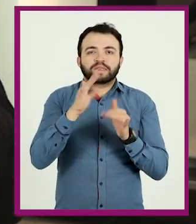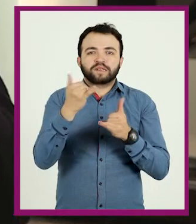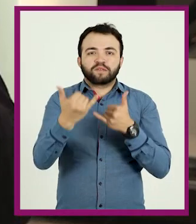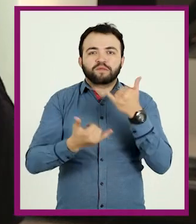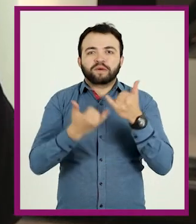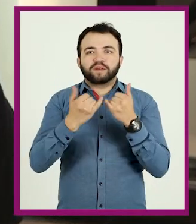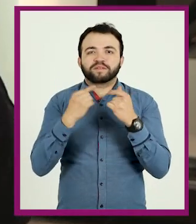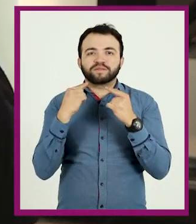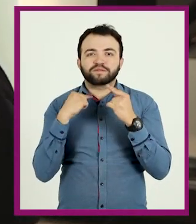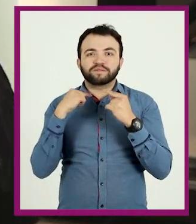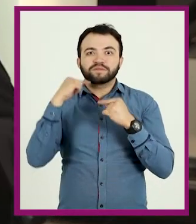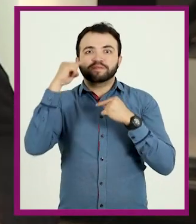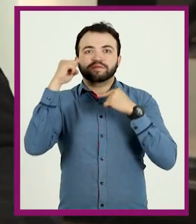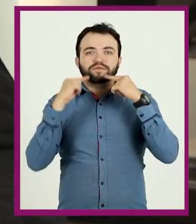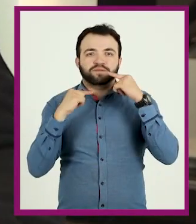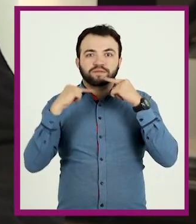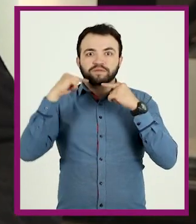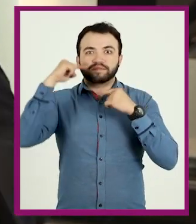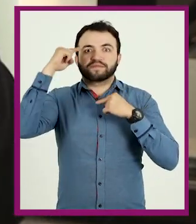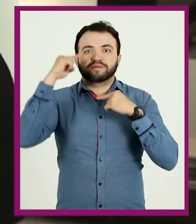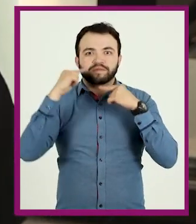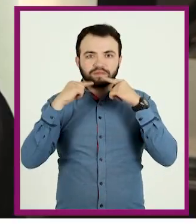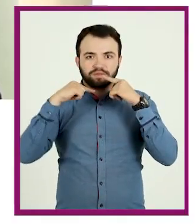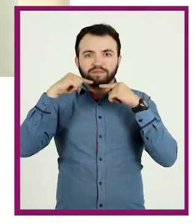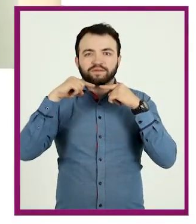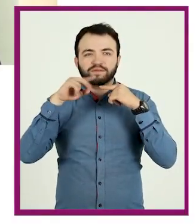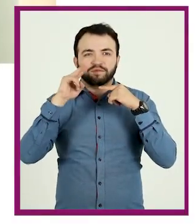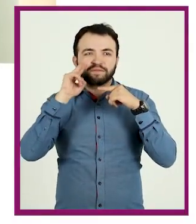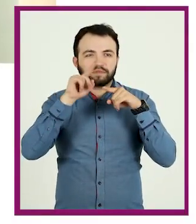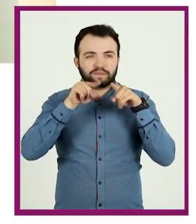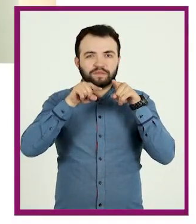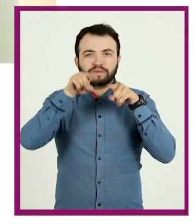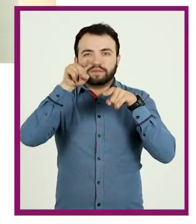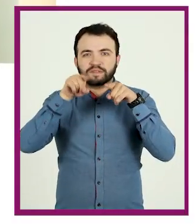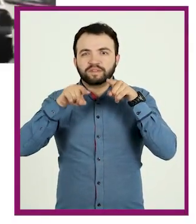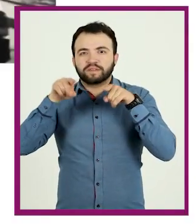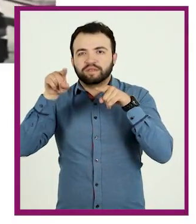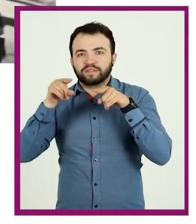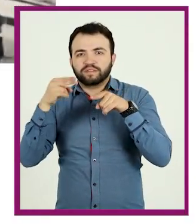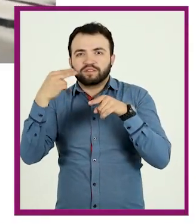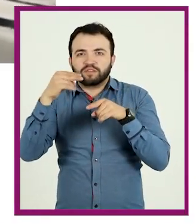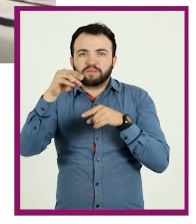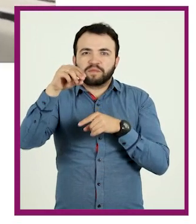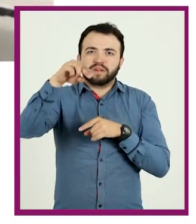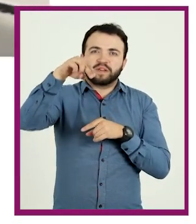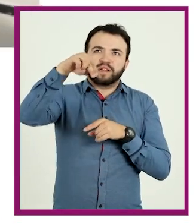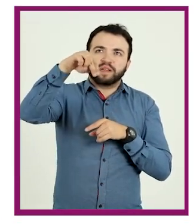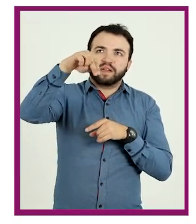como glisándose así que se llaman melismas, que son esenciales para esta música.